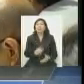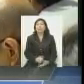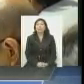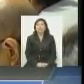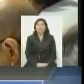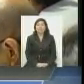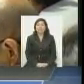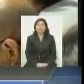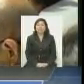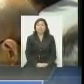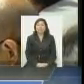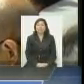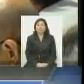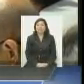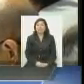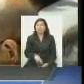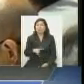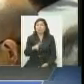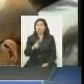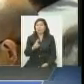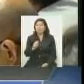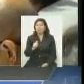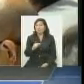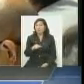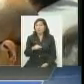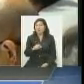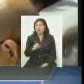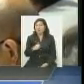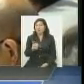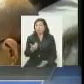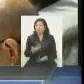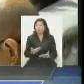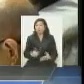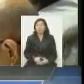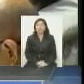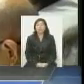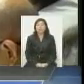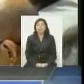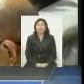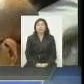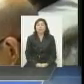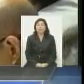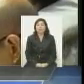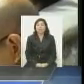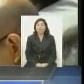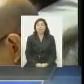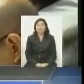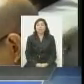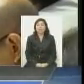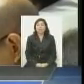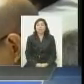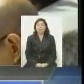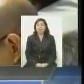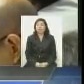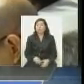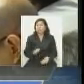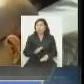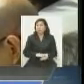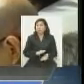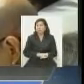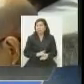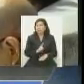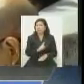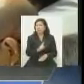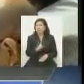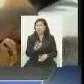señor Julio Andrés Vázquez Illescas? Entre otras cosas, señor Hermógenes Hilarión, le dice, al respecto cabe